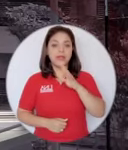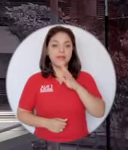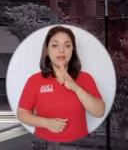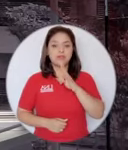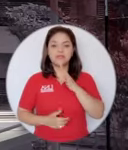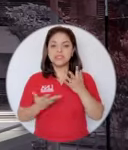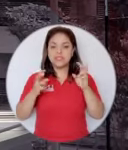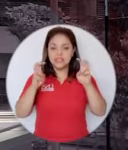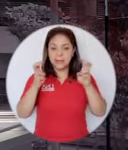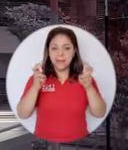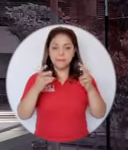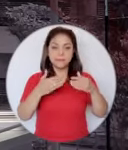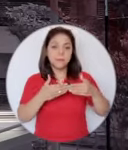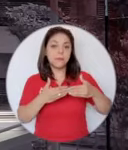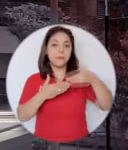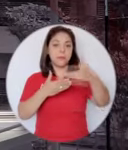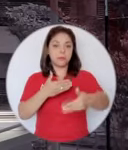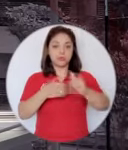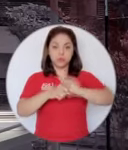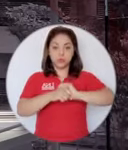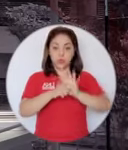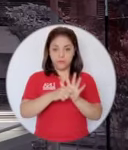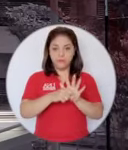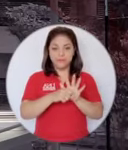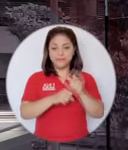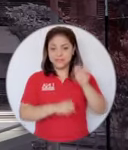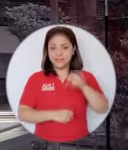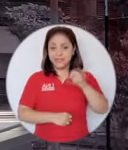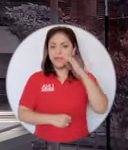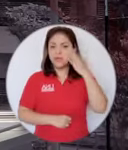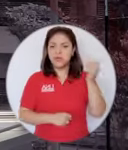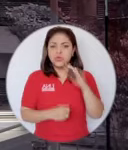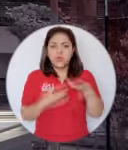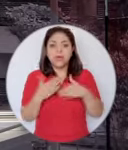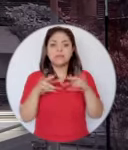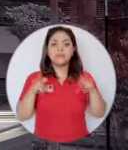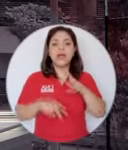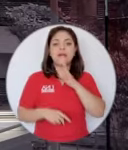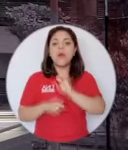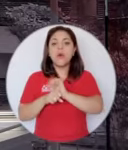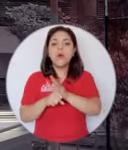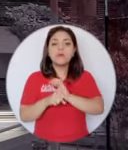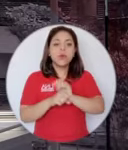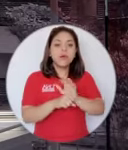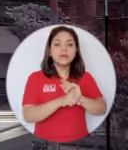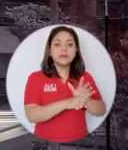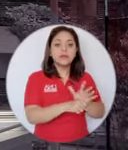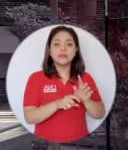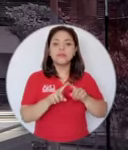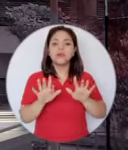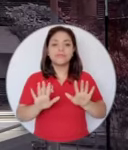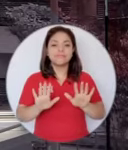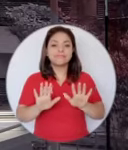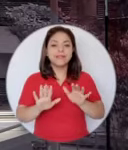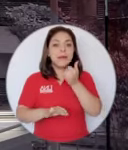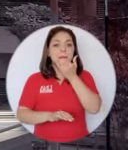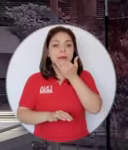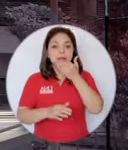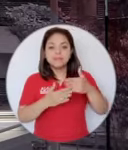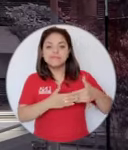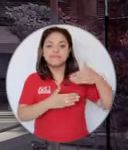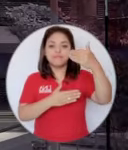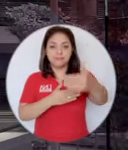vamos a hablar sobre post-COVID. Sí, porque todo el mundo habla de COVID, pero ¿qué pasa después? Es una